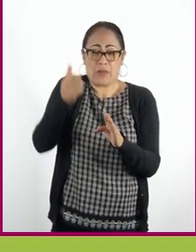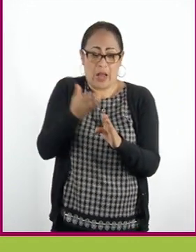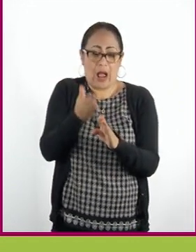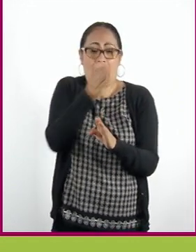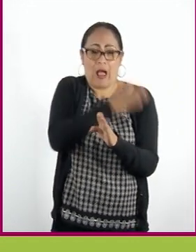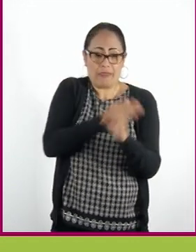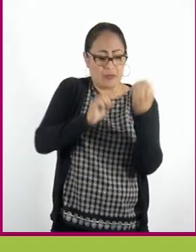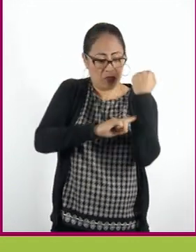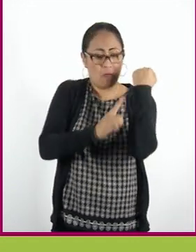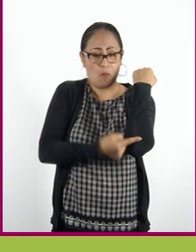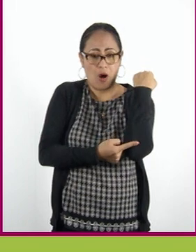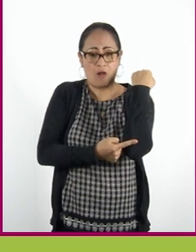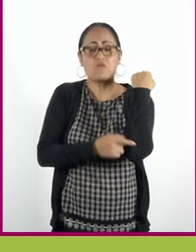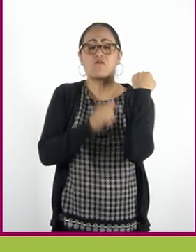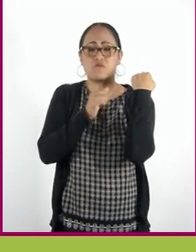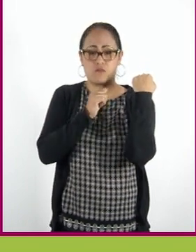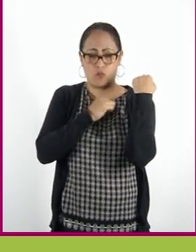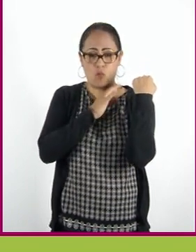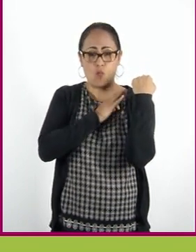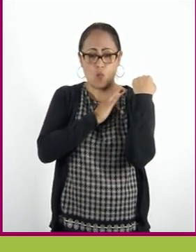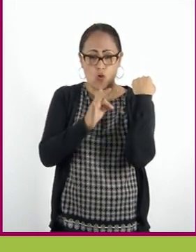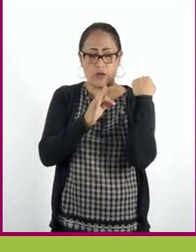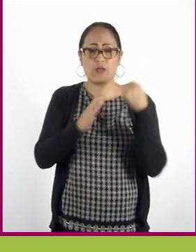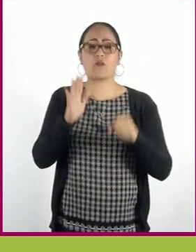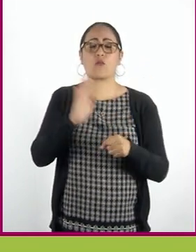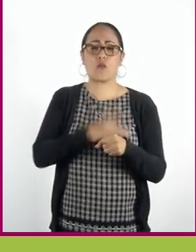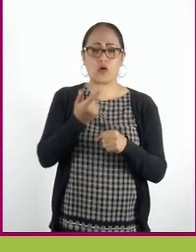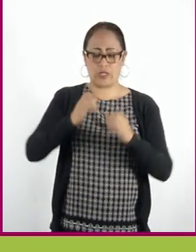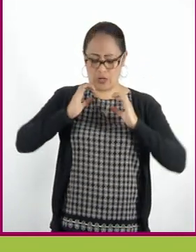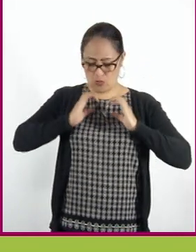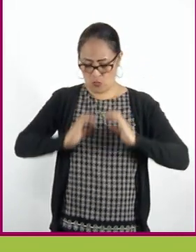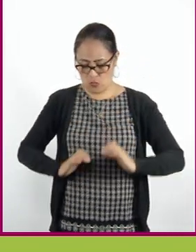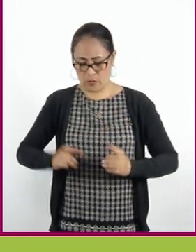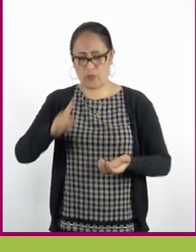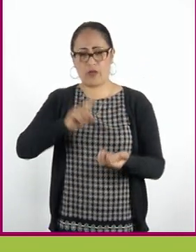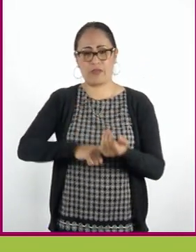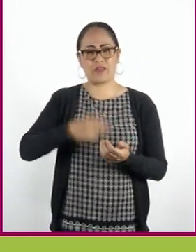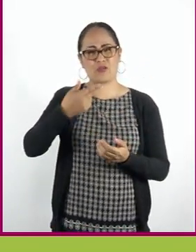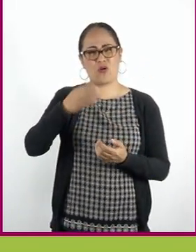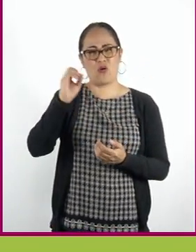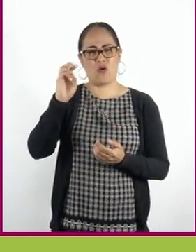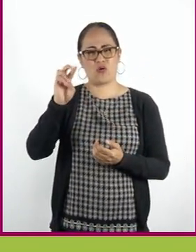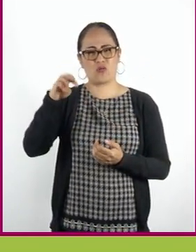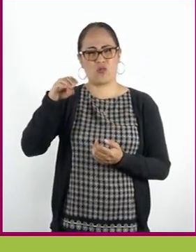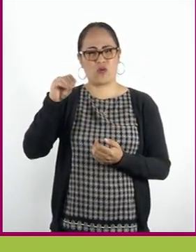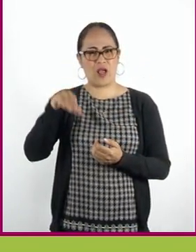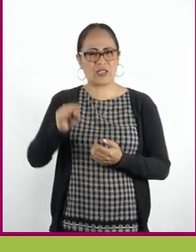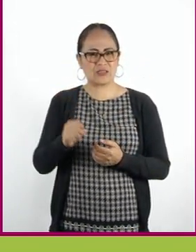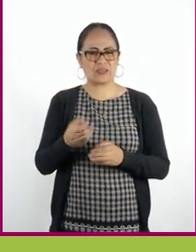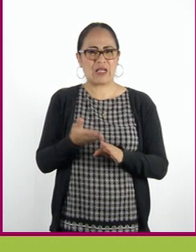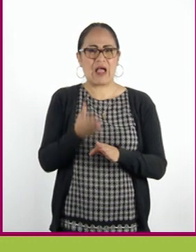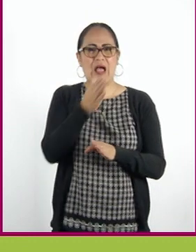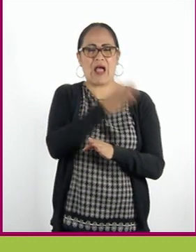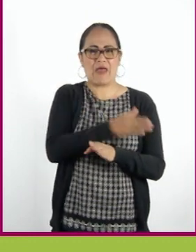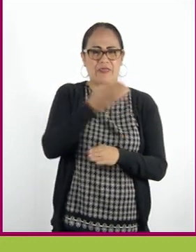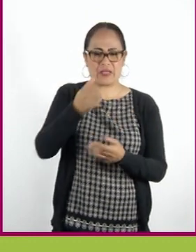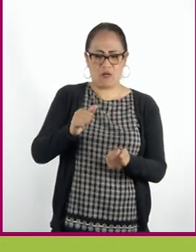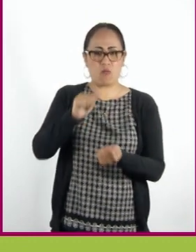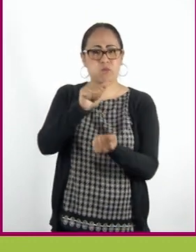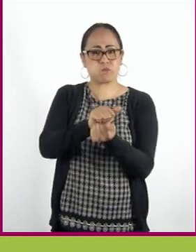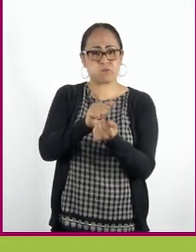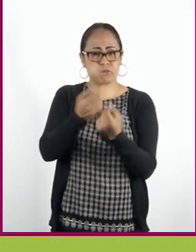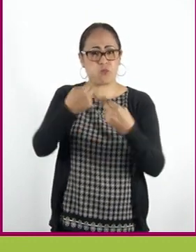menstruación, porque los cambios hormonales pueden generar la ovulación justo en su primera relación